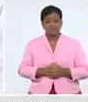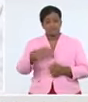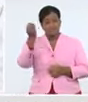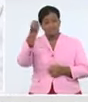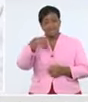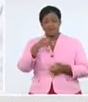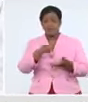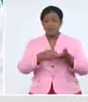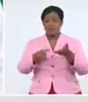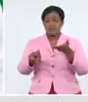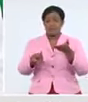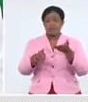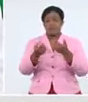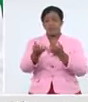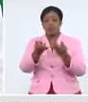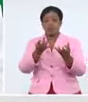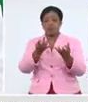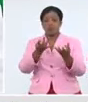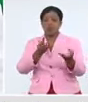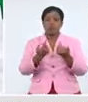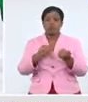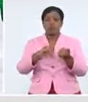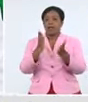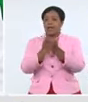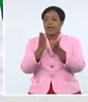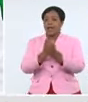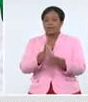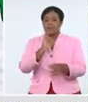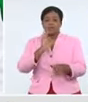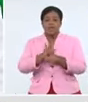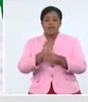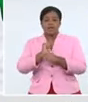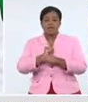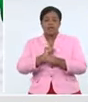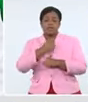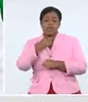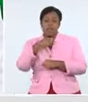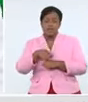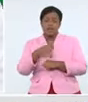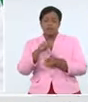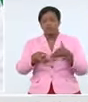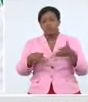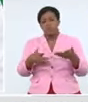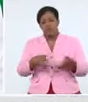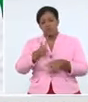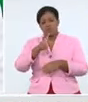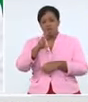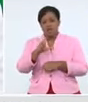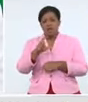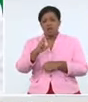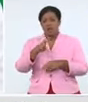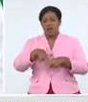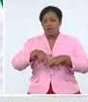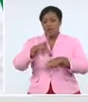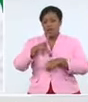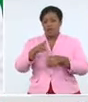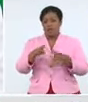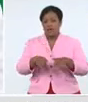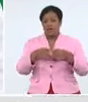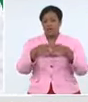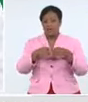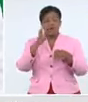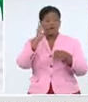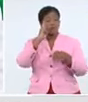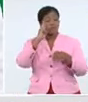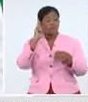las provincias que se incorporaron al final, como Clara, Holguín, Granma. Y bueno, por otra parte, recordar